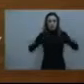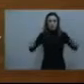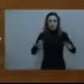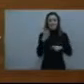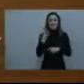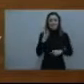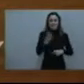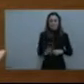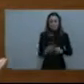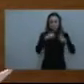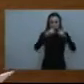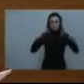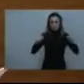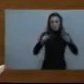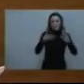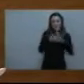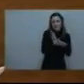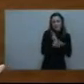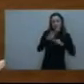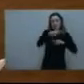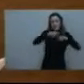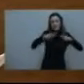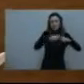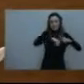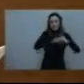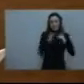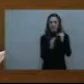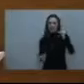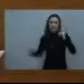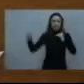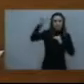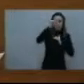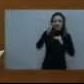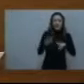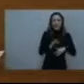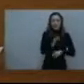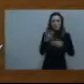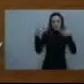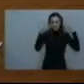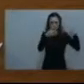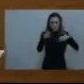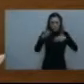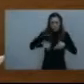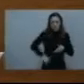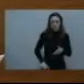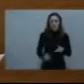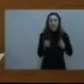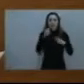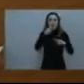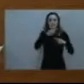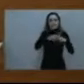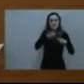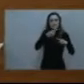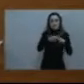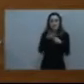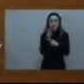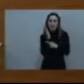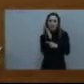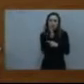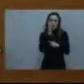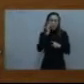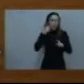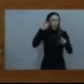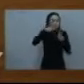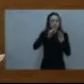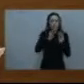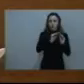años la tasa de Asturias por encima de la media estatal. La orientación profesional no sexista no logra los objetivos. Siguen